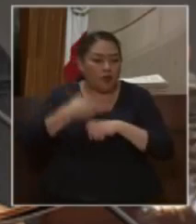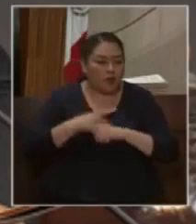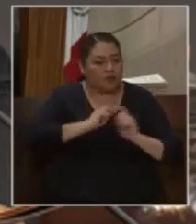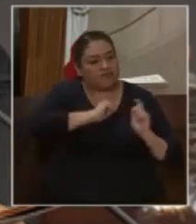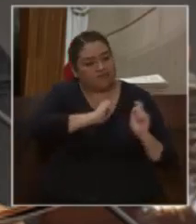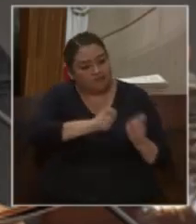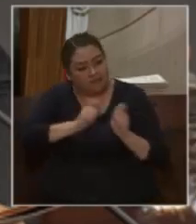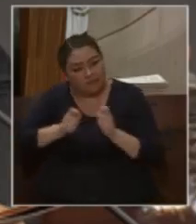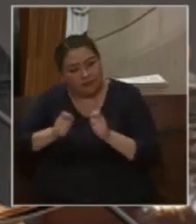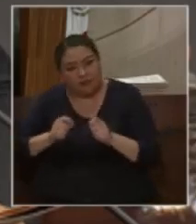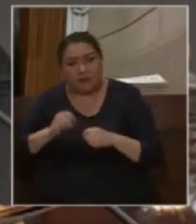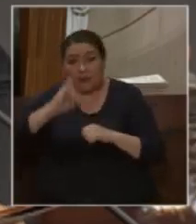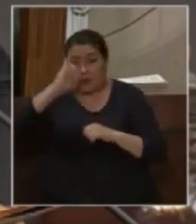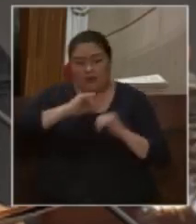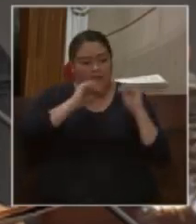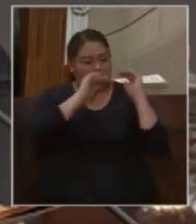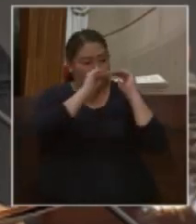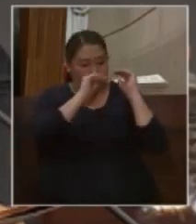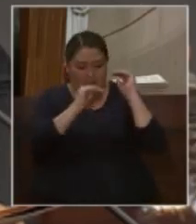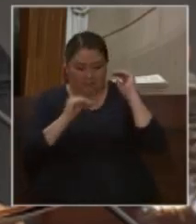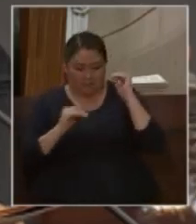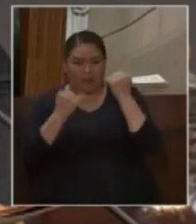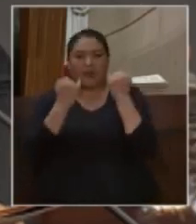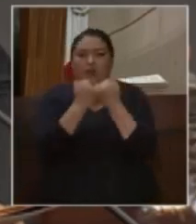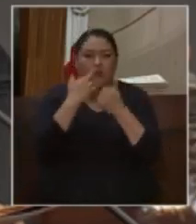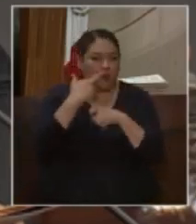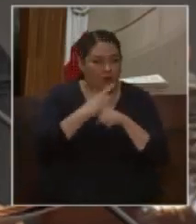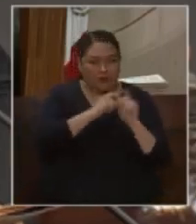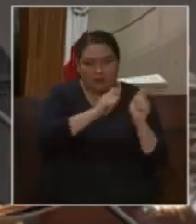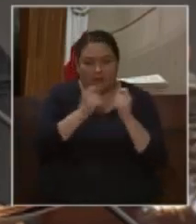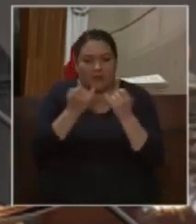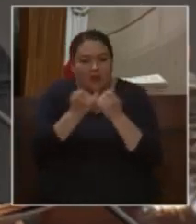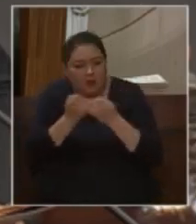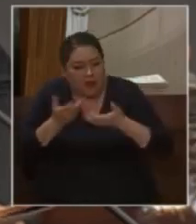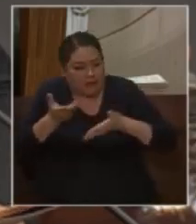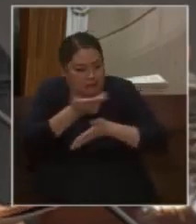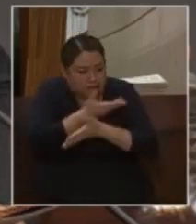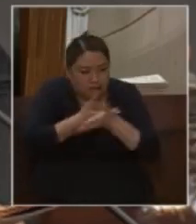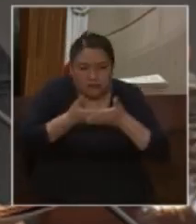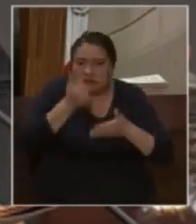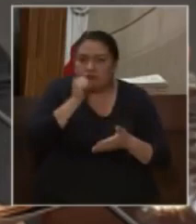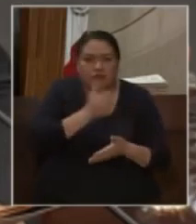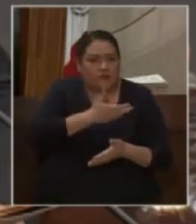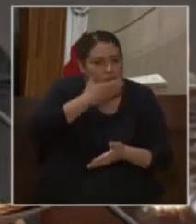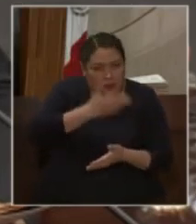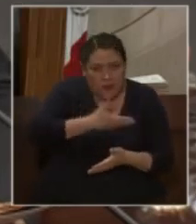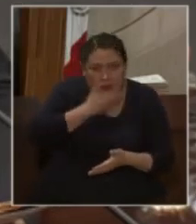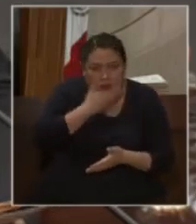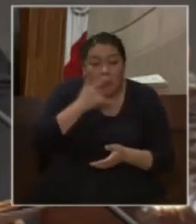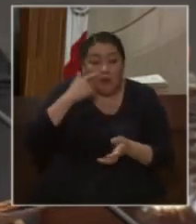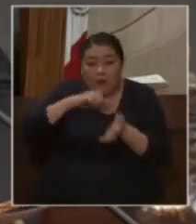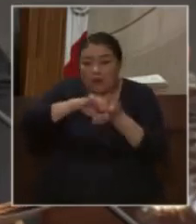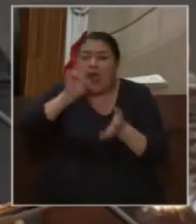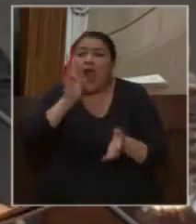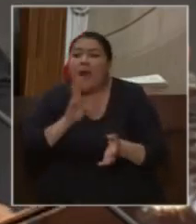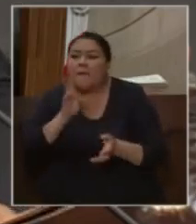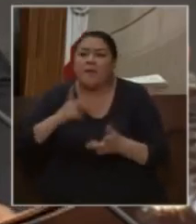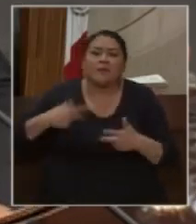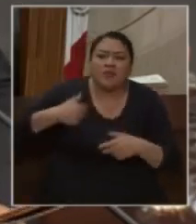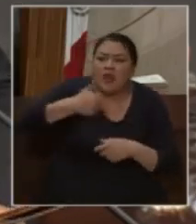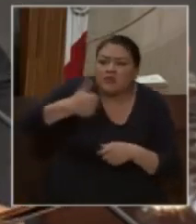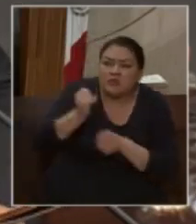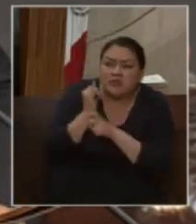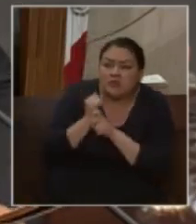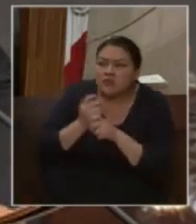trabajo, jerarquización de funciones, así como la plena colaboración de sus miembros, por lo que no cabe un estudio respecto de las funciones de